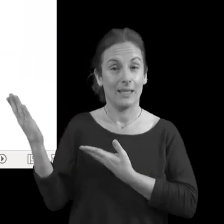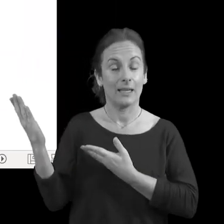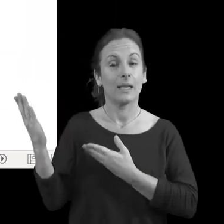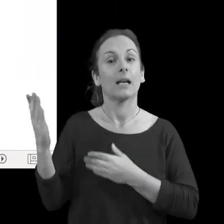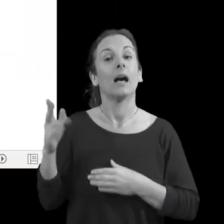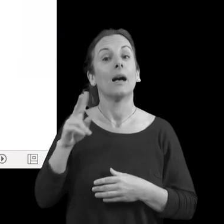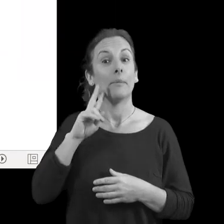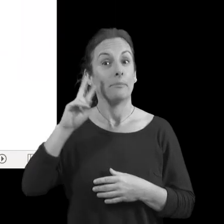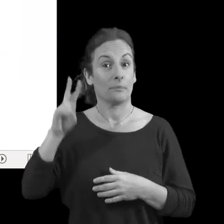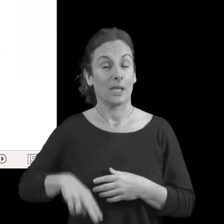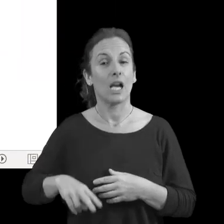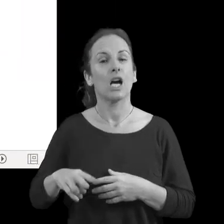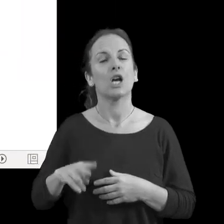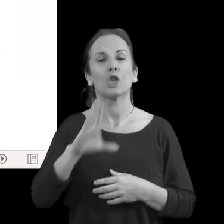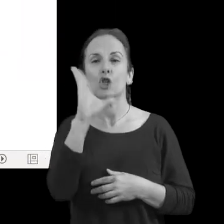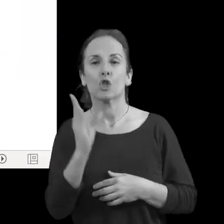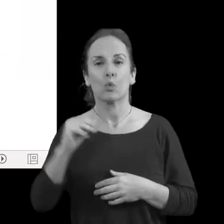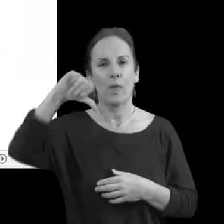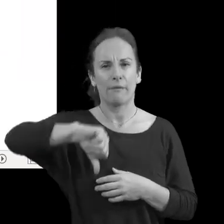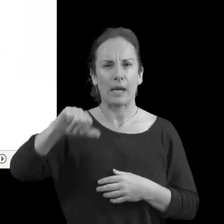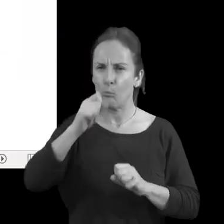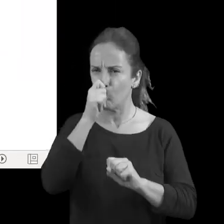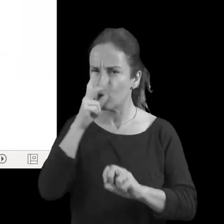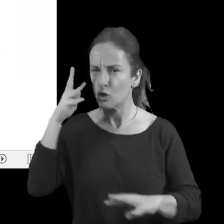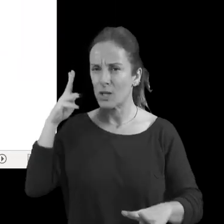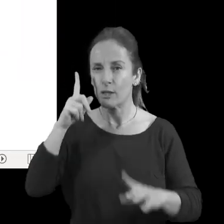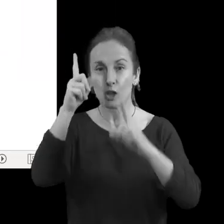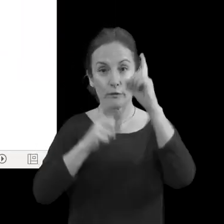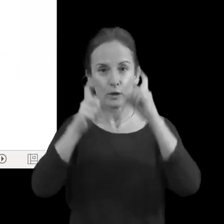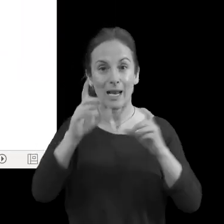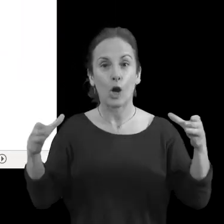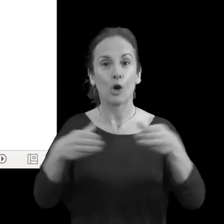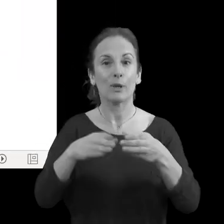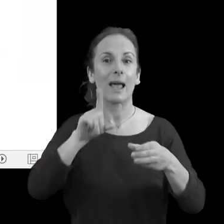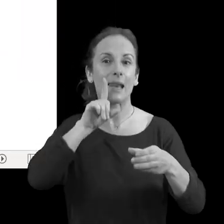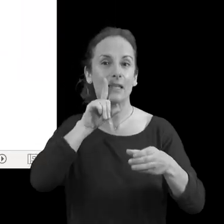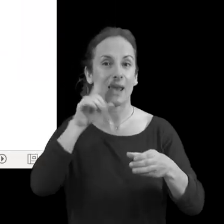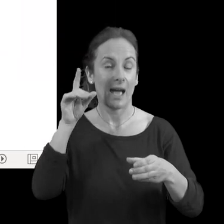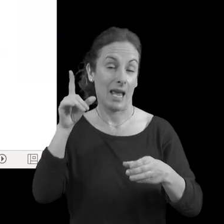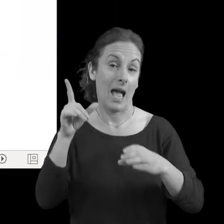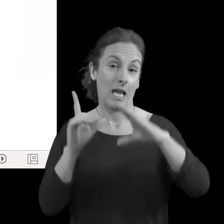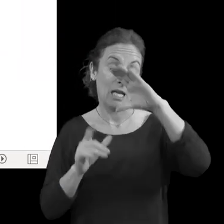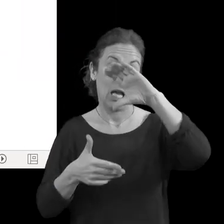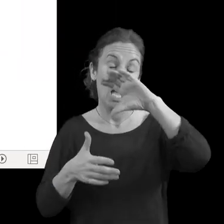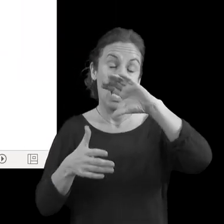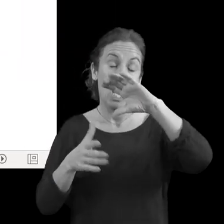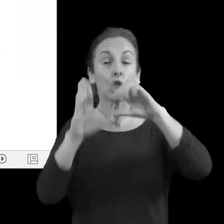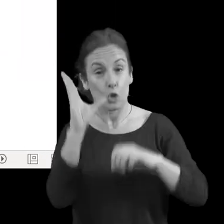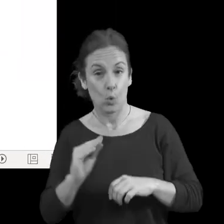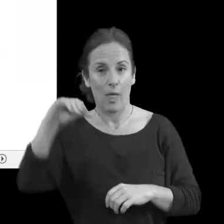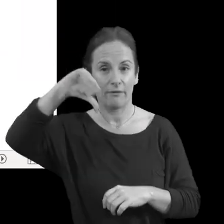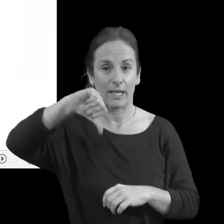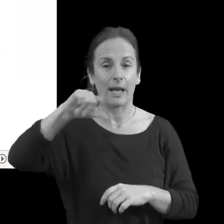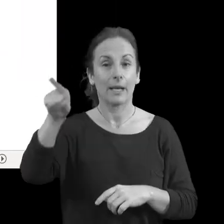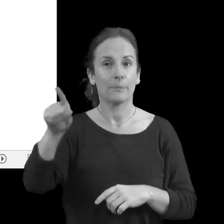de Sudáfrica, que lleva años fotografiando la comunidad lesbiana sudafricana, ¿no? Fijaos que Sudáfrica es un país